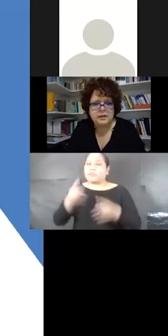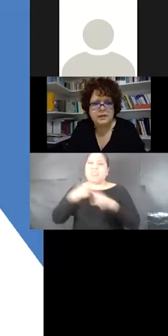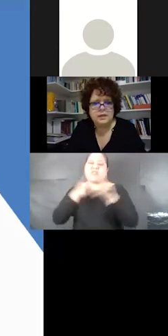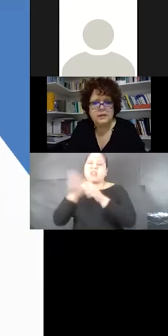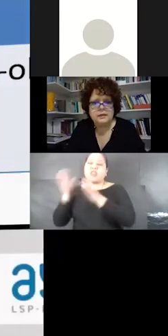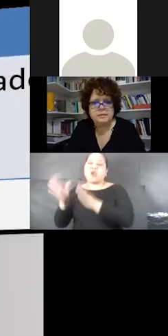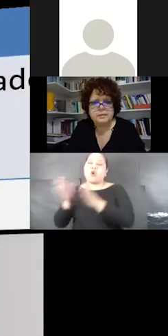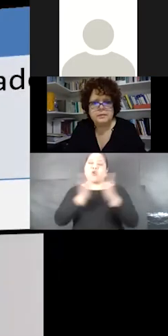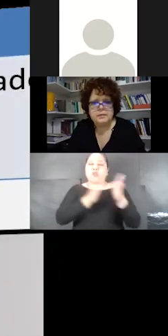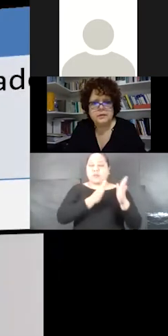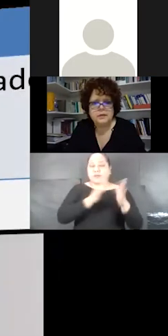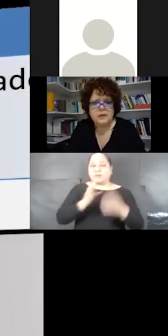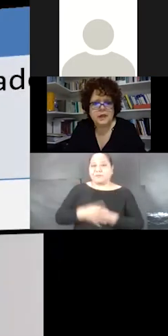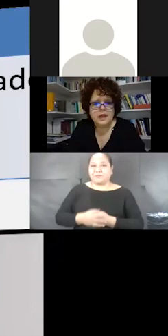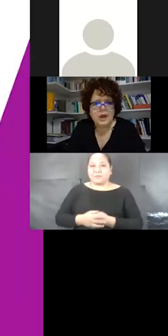tiene.